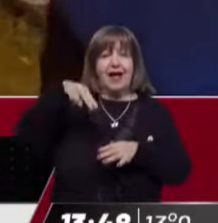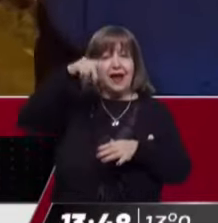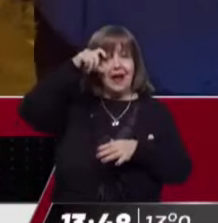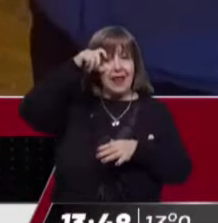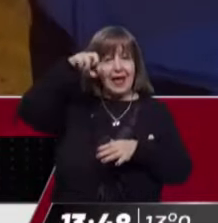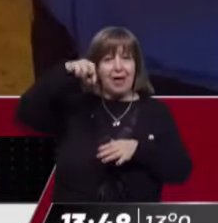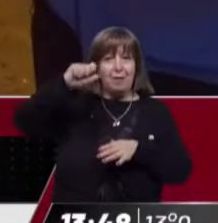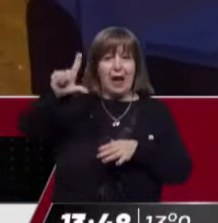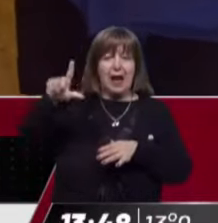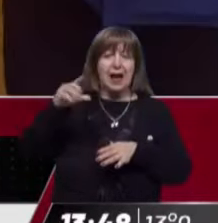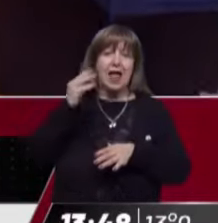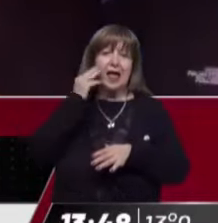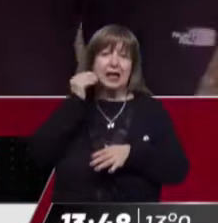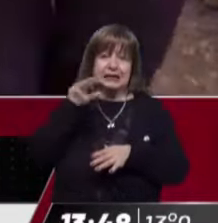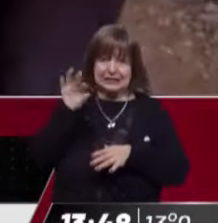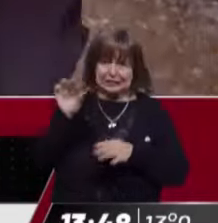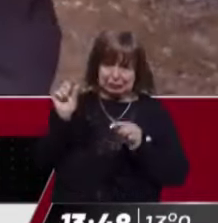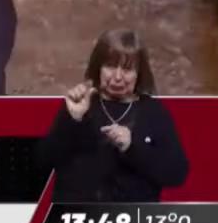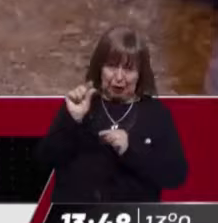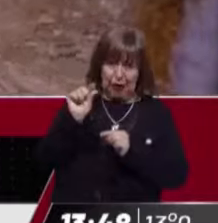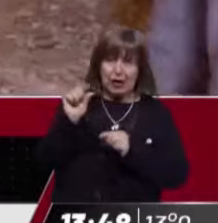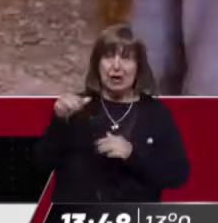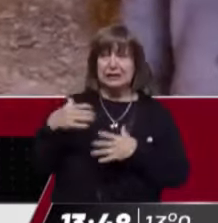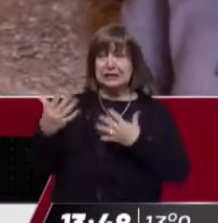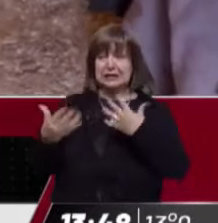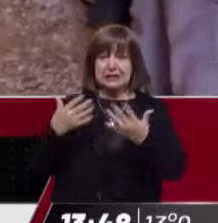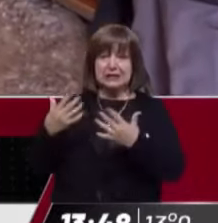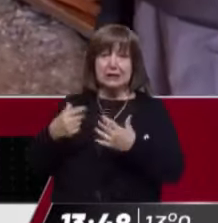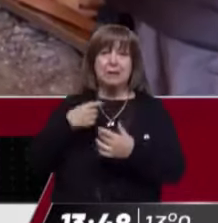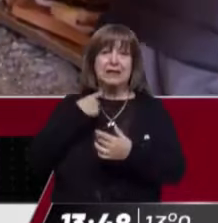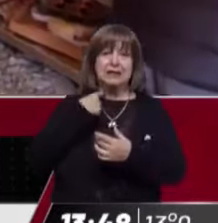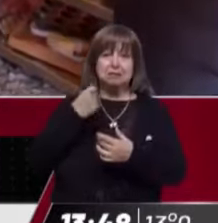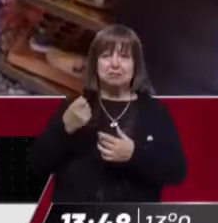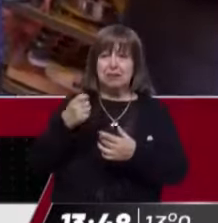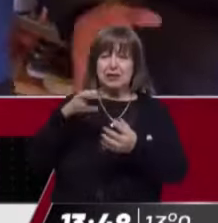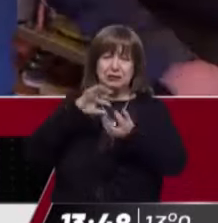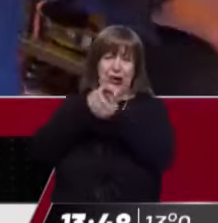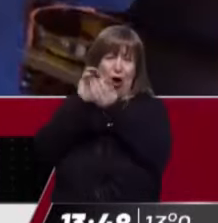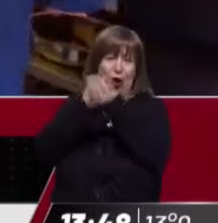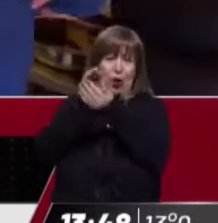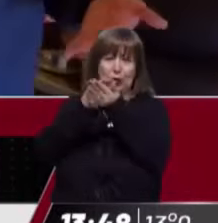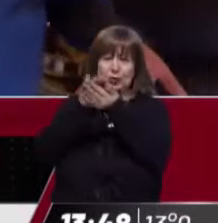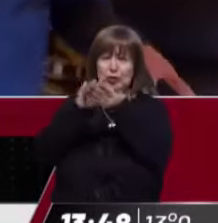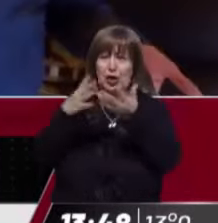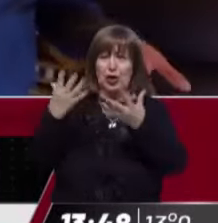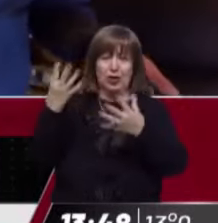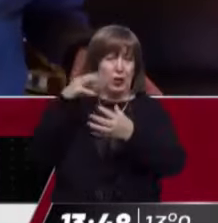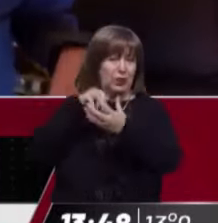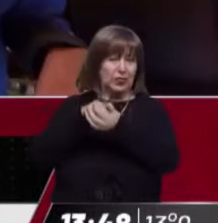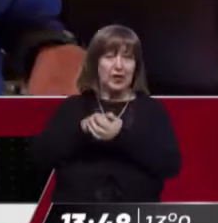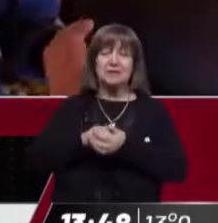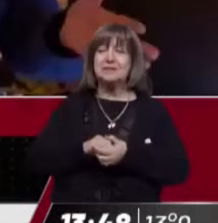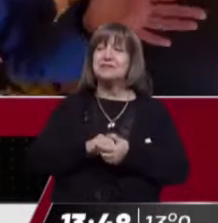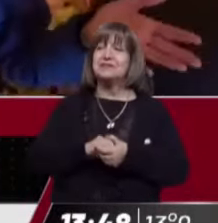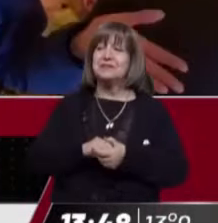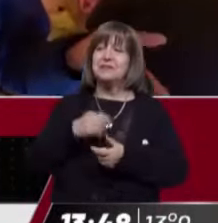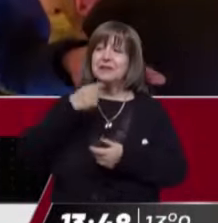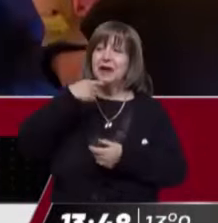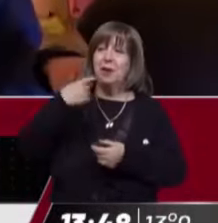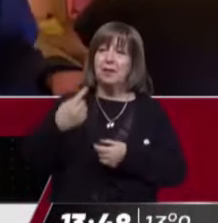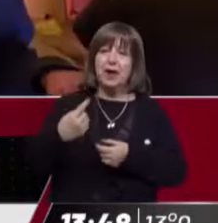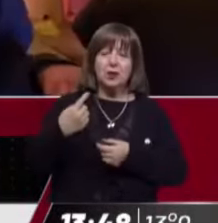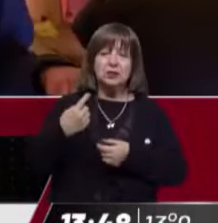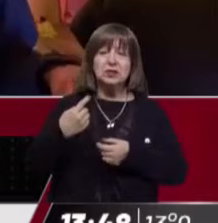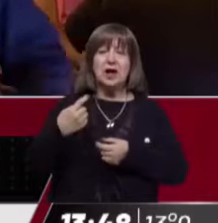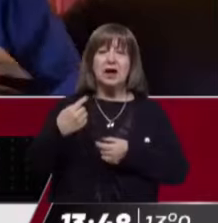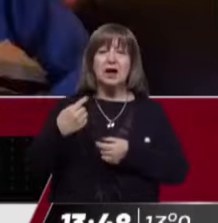bien inglés, algunos. Y nada, era como hablar español, nepalí, inglés. ¿Es cierto que se parecen los paisajes, que